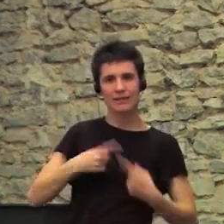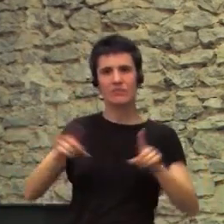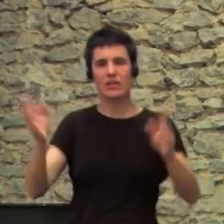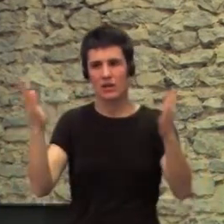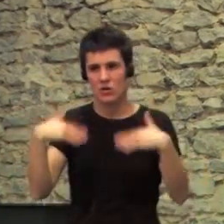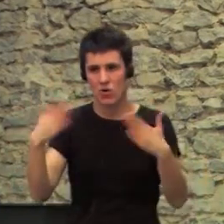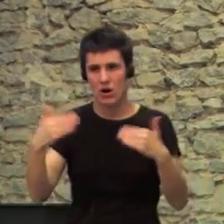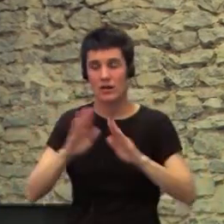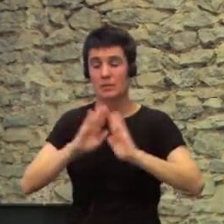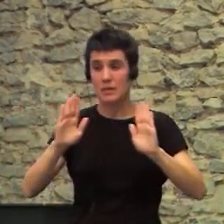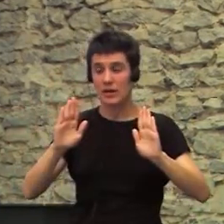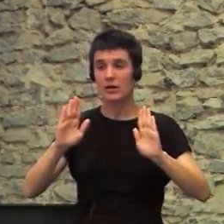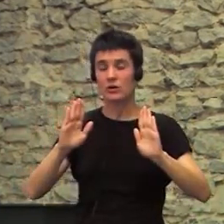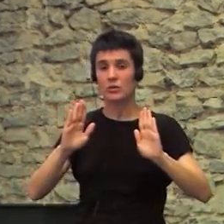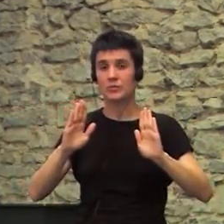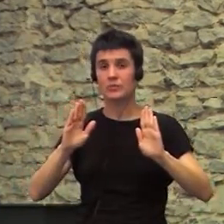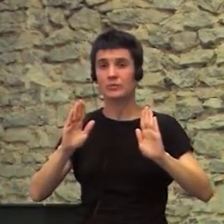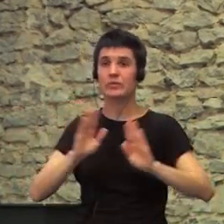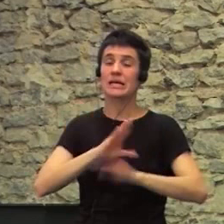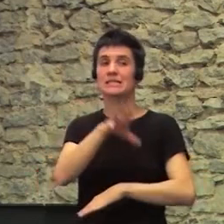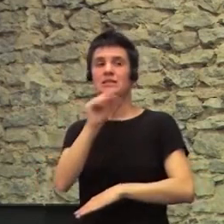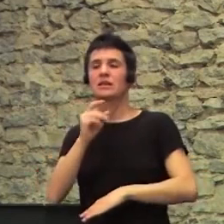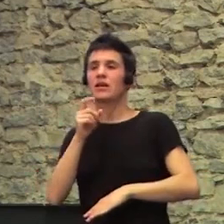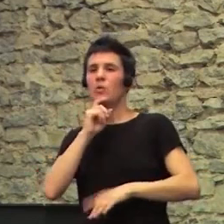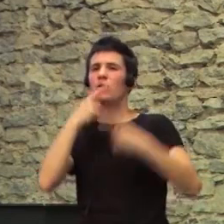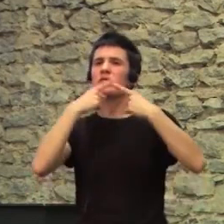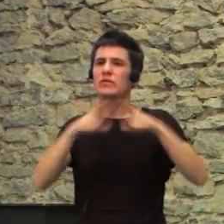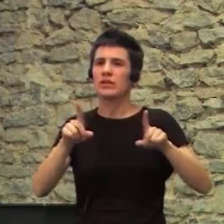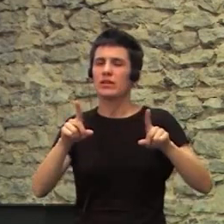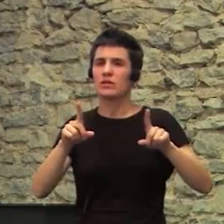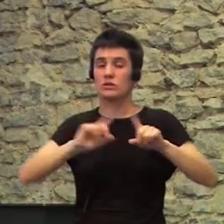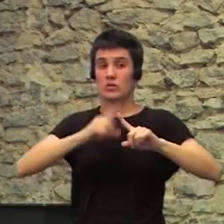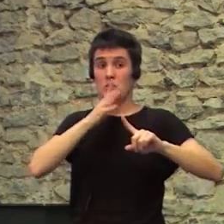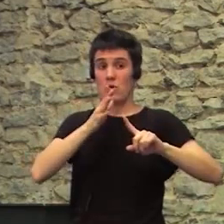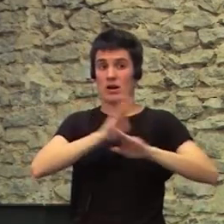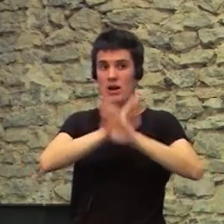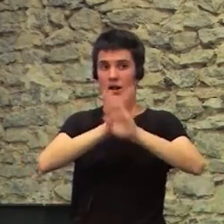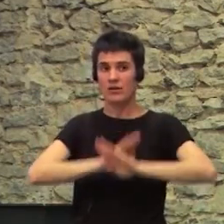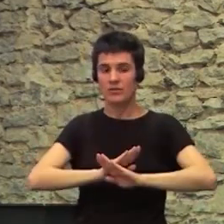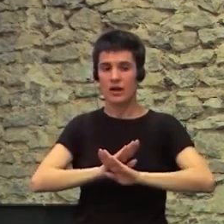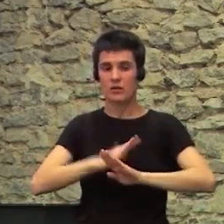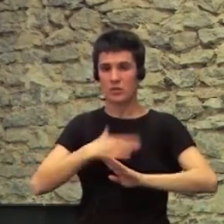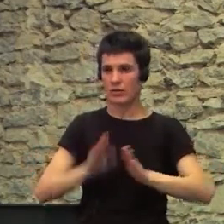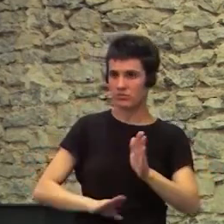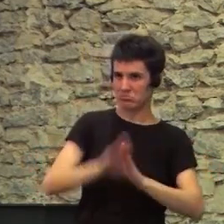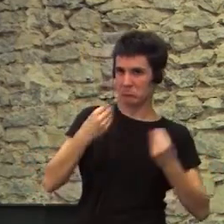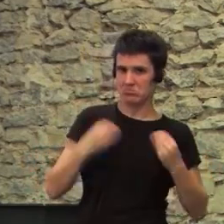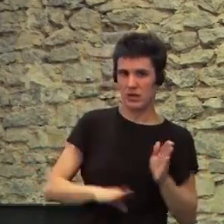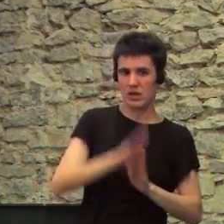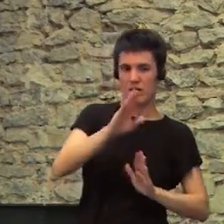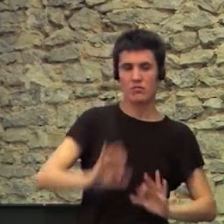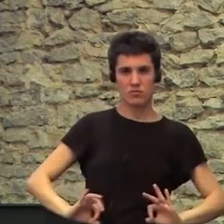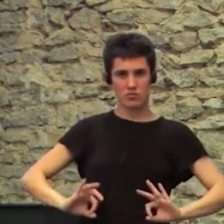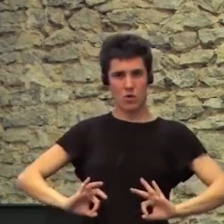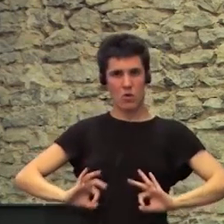se considera una anomalía de la diferenciación sexual. ¿Por qué? Pues porque en ese desarrollo, aunque tengan ovarios funcionantes, como no